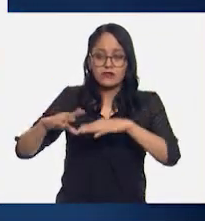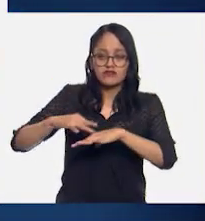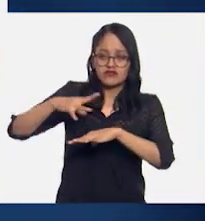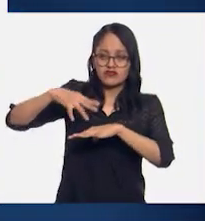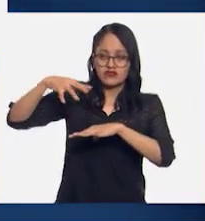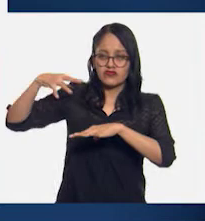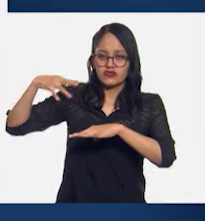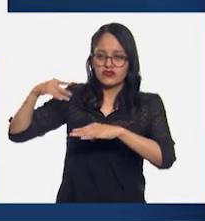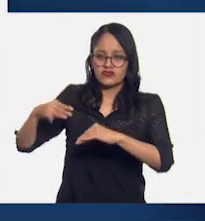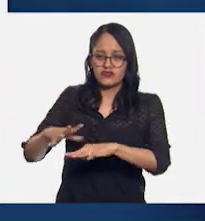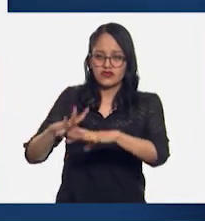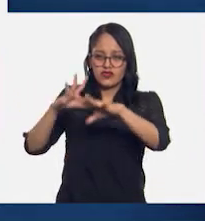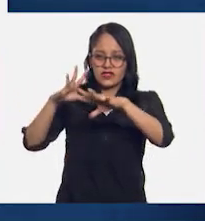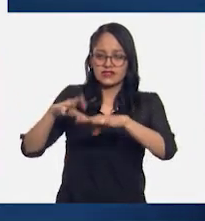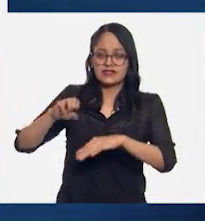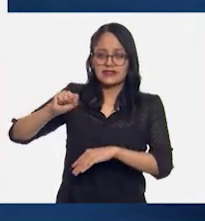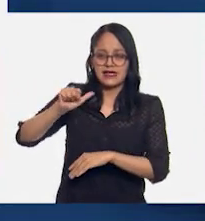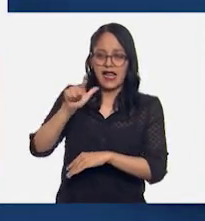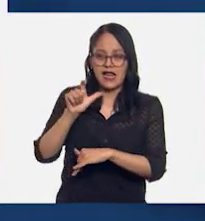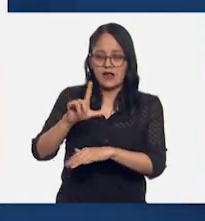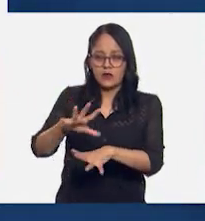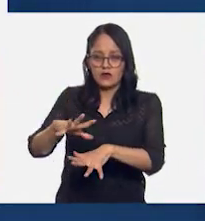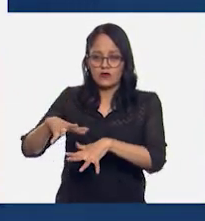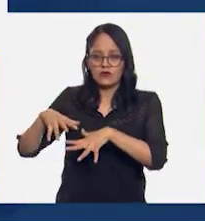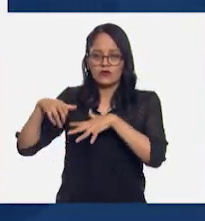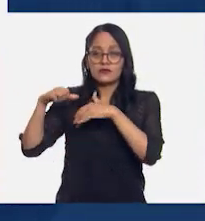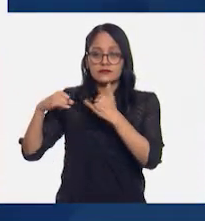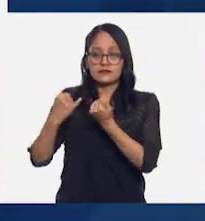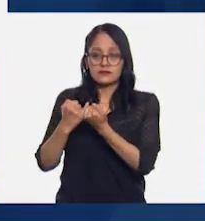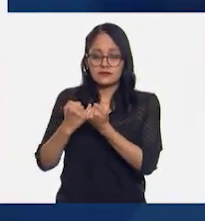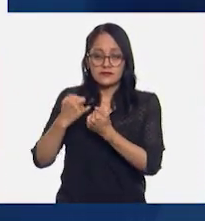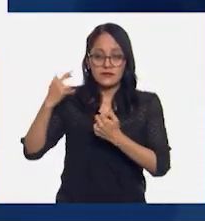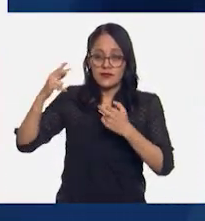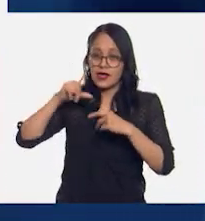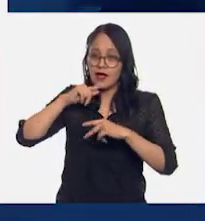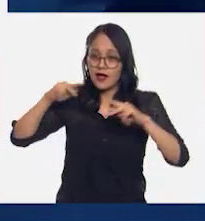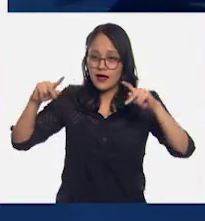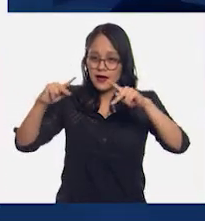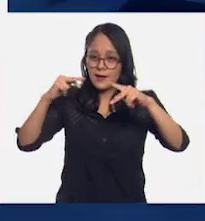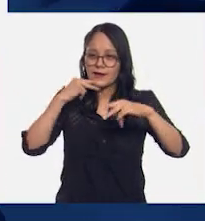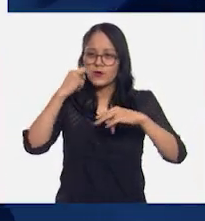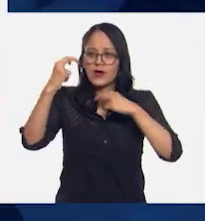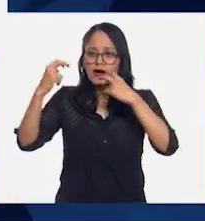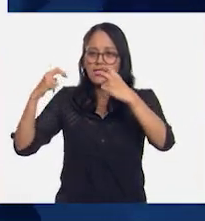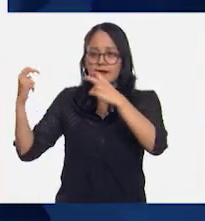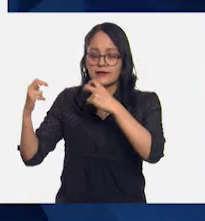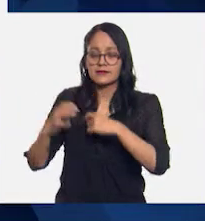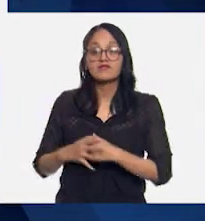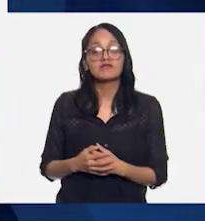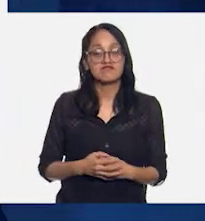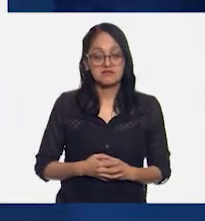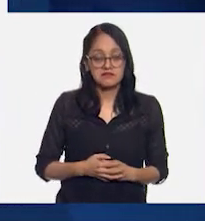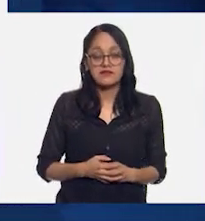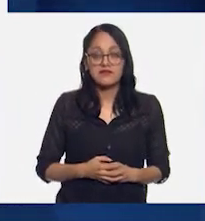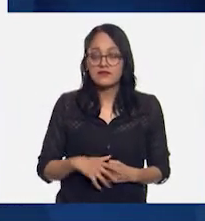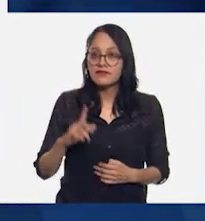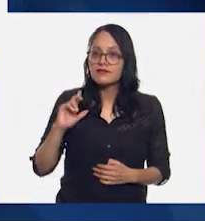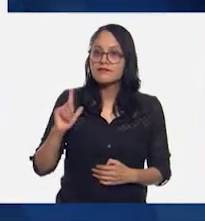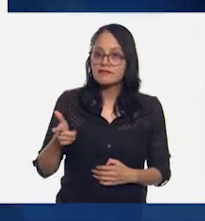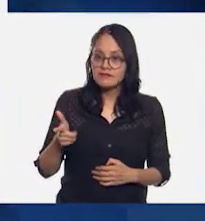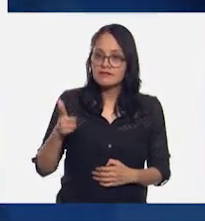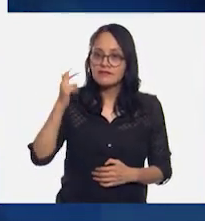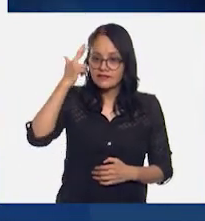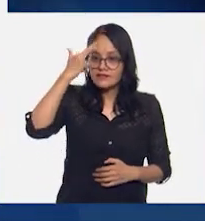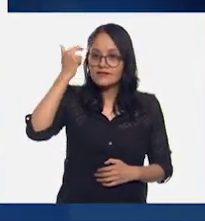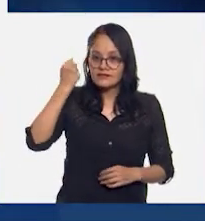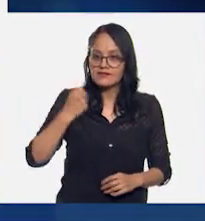arenales, un susurro de sal que se retira, el grito gris del ave de la costa. María, no me había percatado de eso.